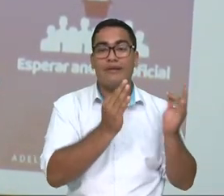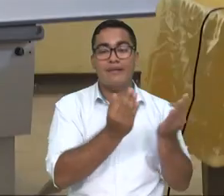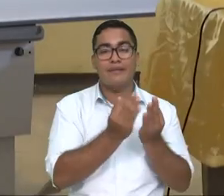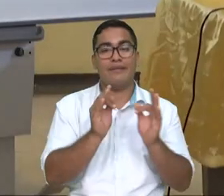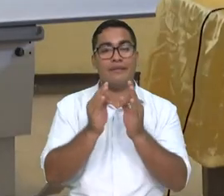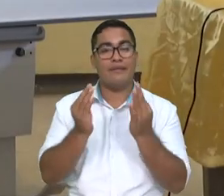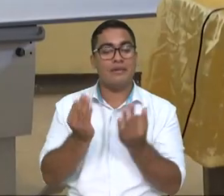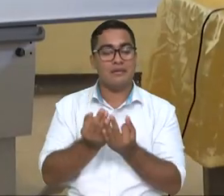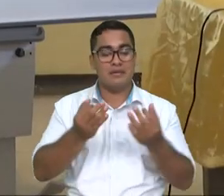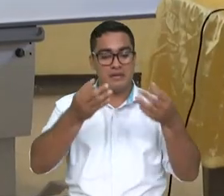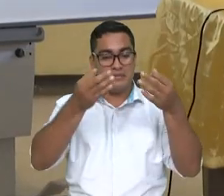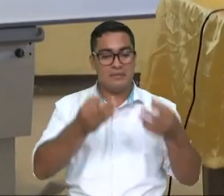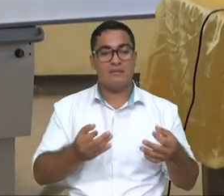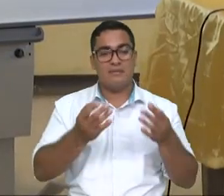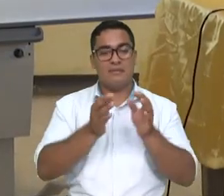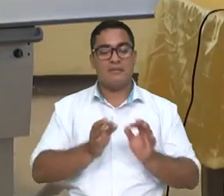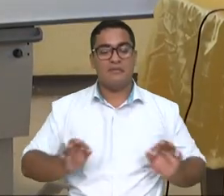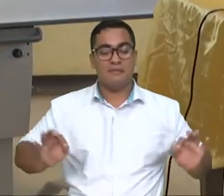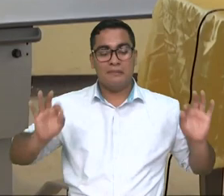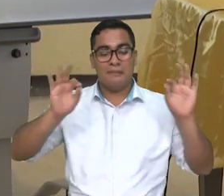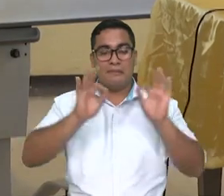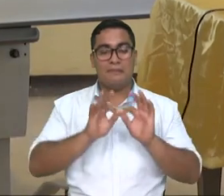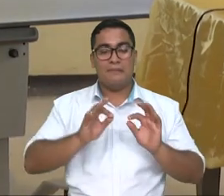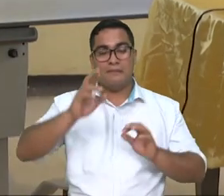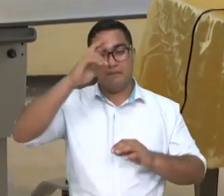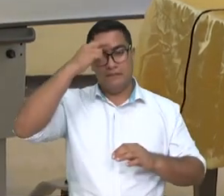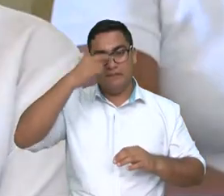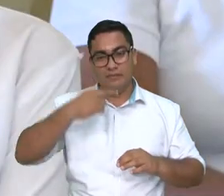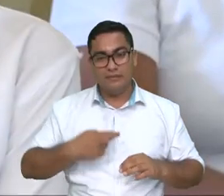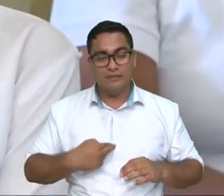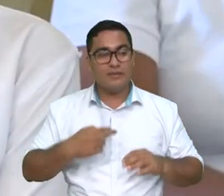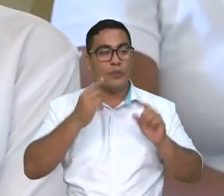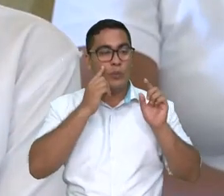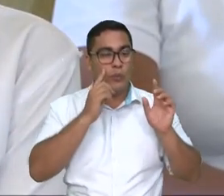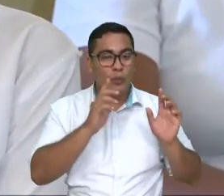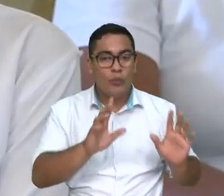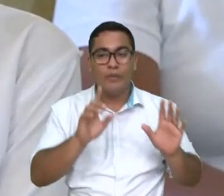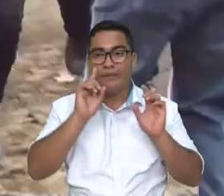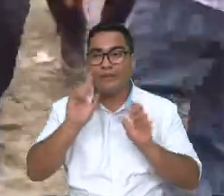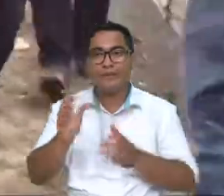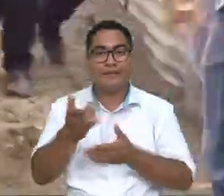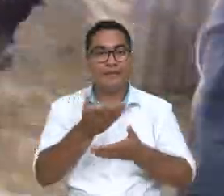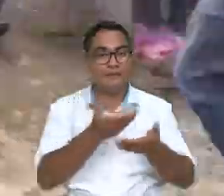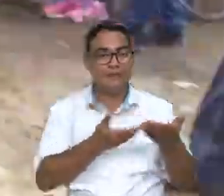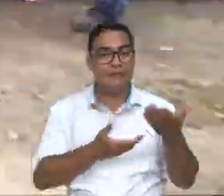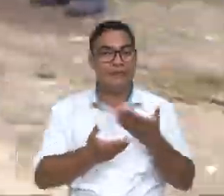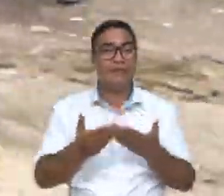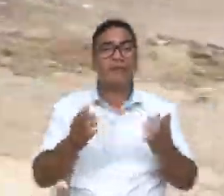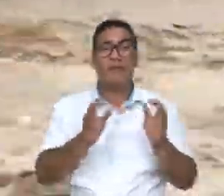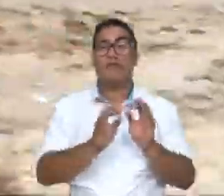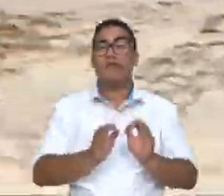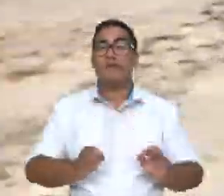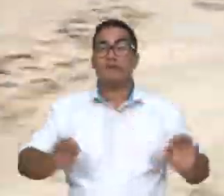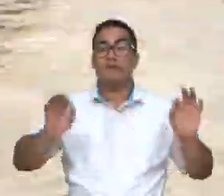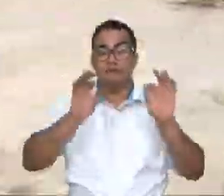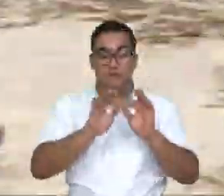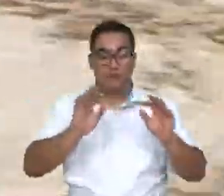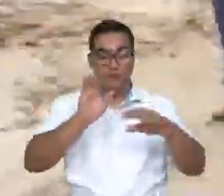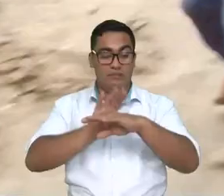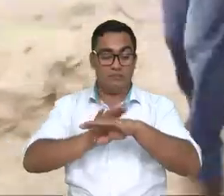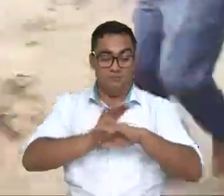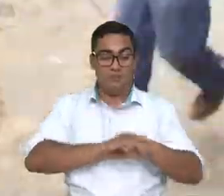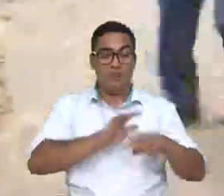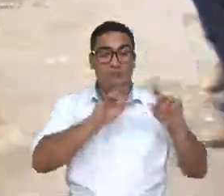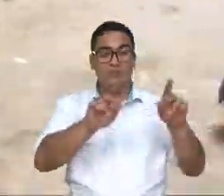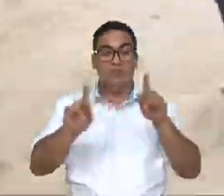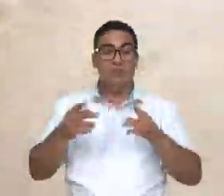de la responsabilidad que tenemos es protegernos los unos a los otros. Para finalizar, invito al pueblo a